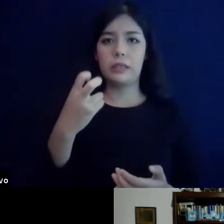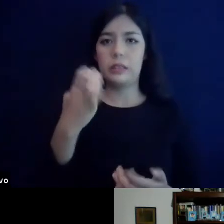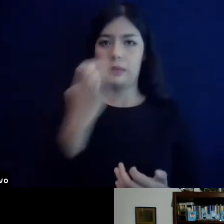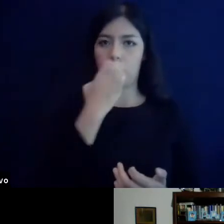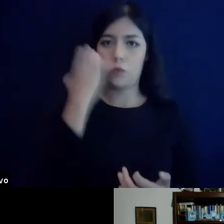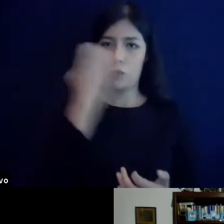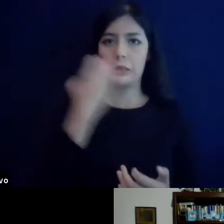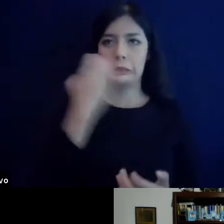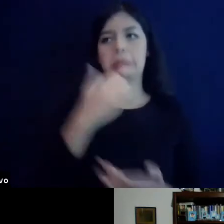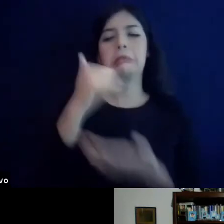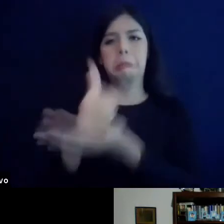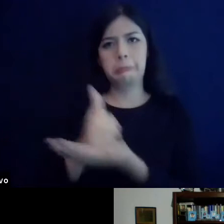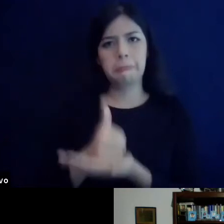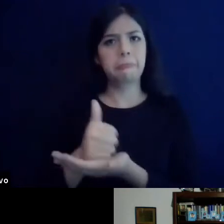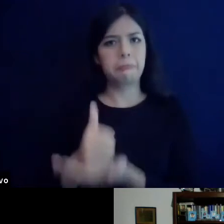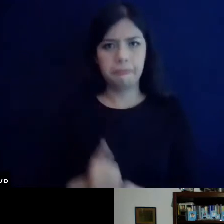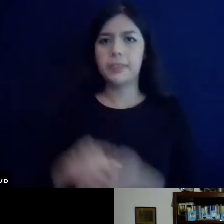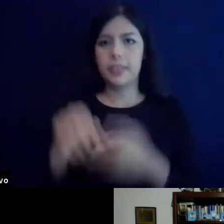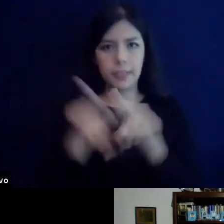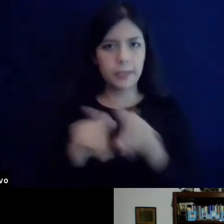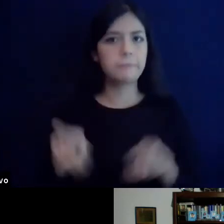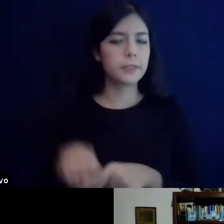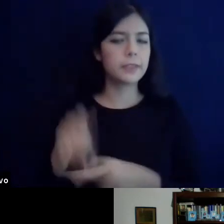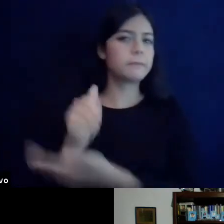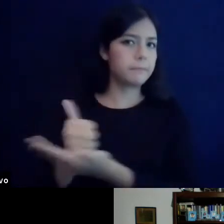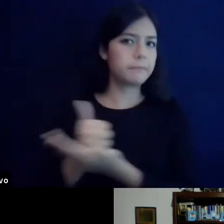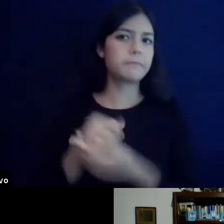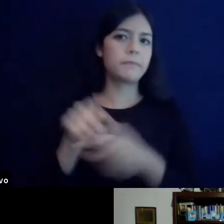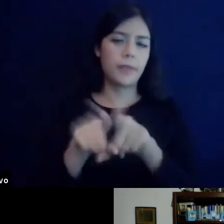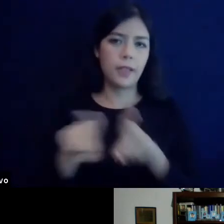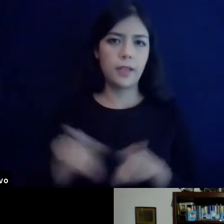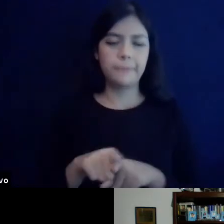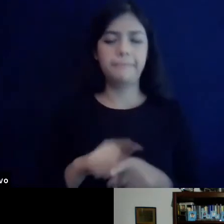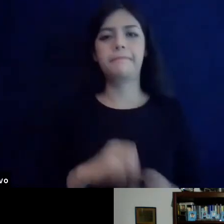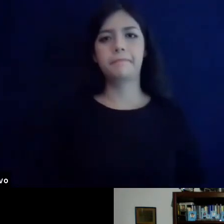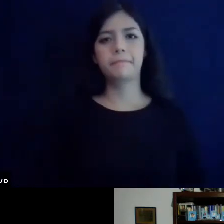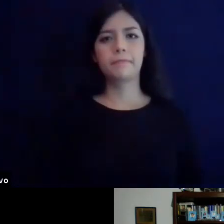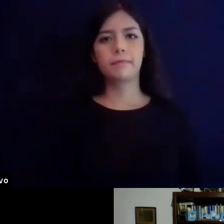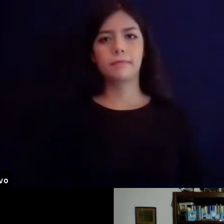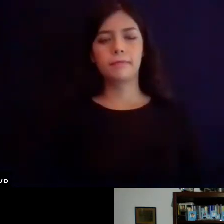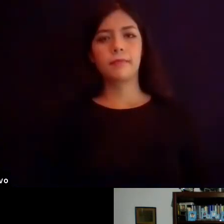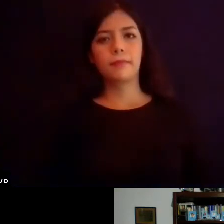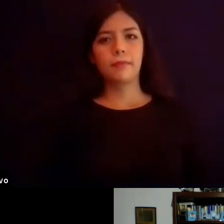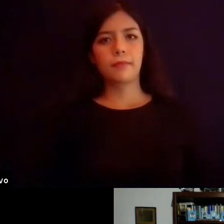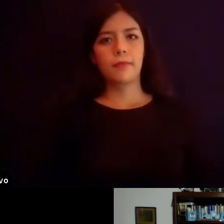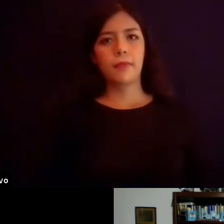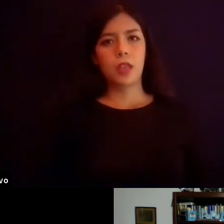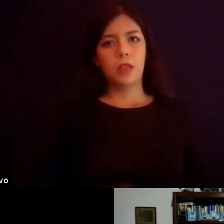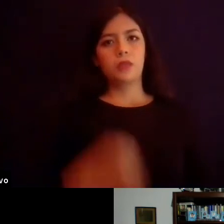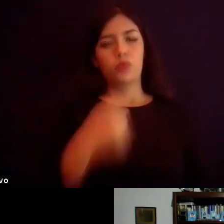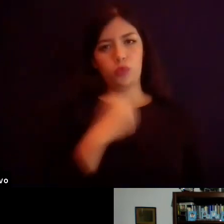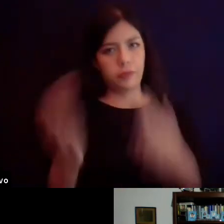ya hablando específicamente de cómo me viví como estudiante de posgrado